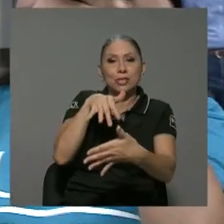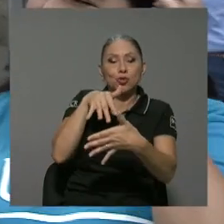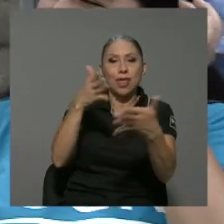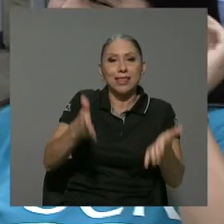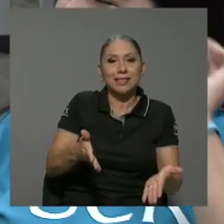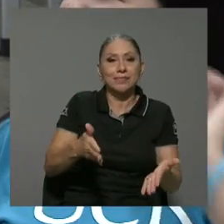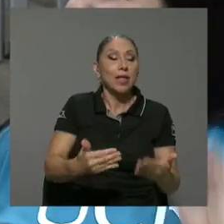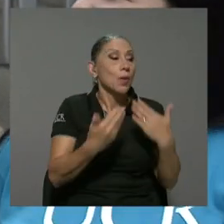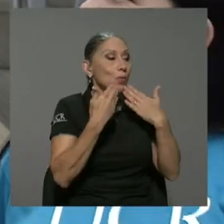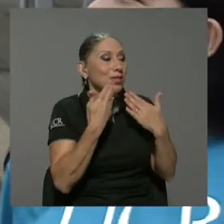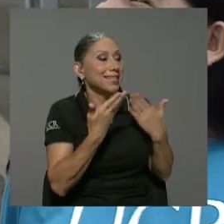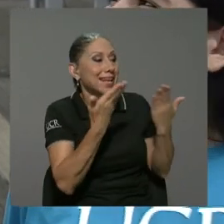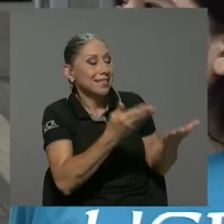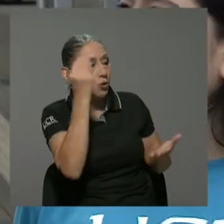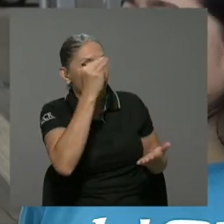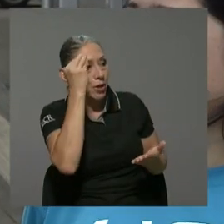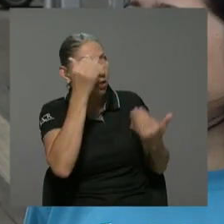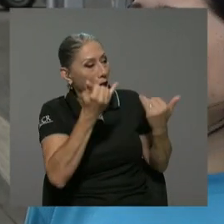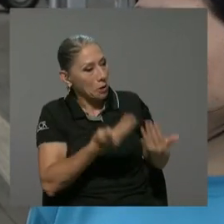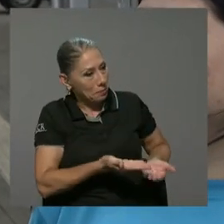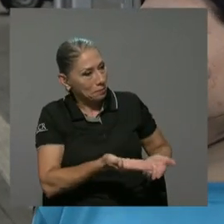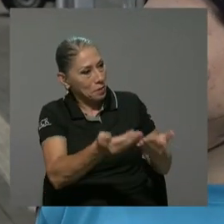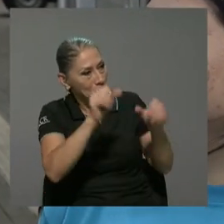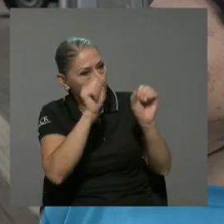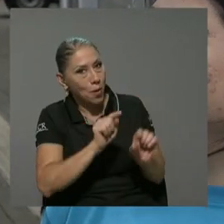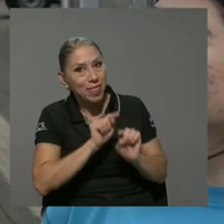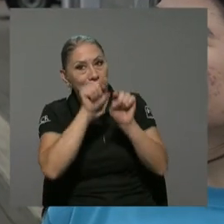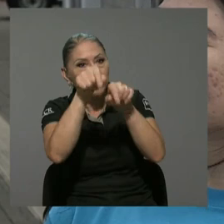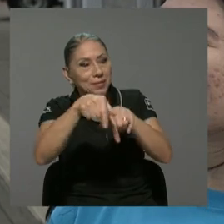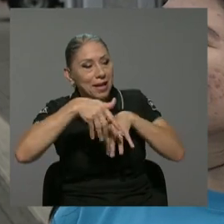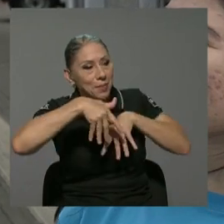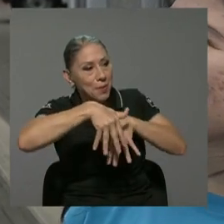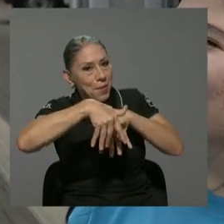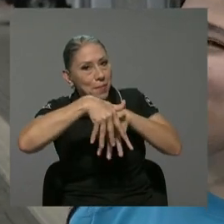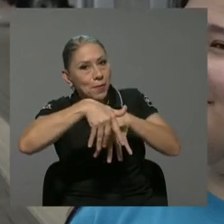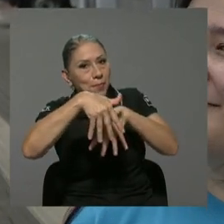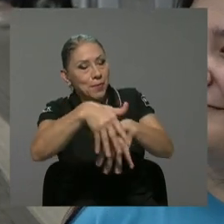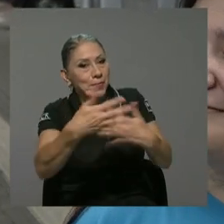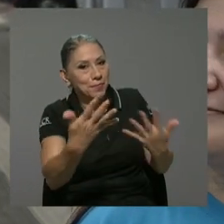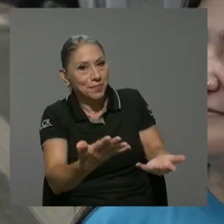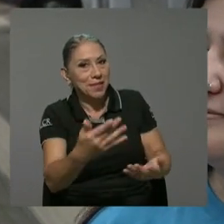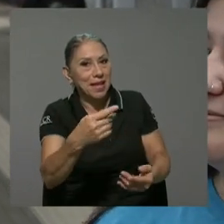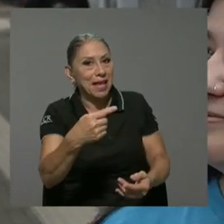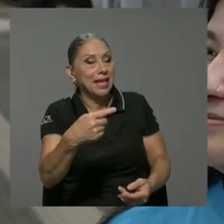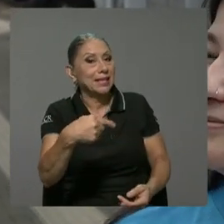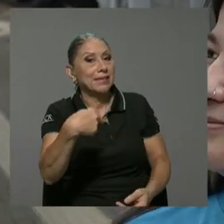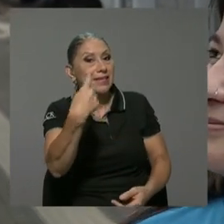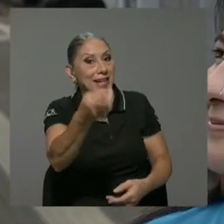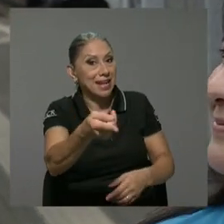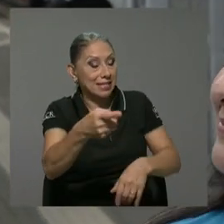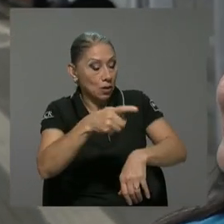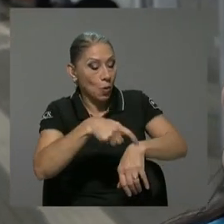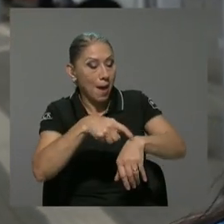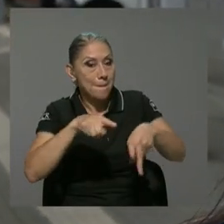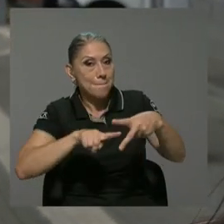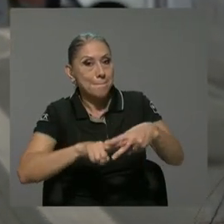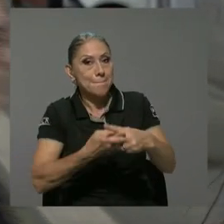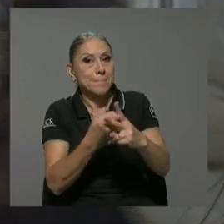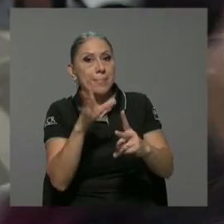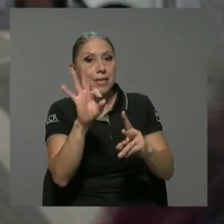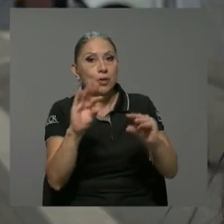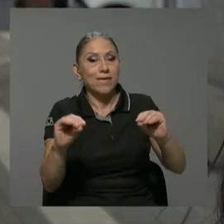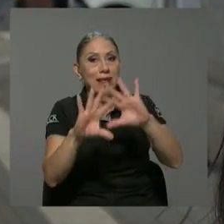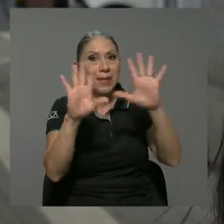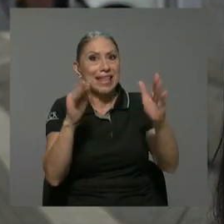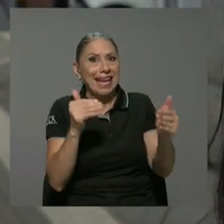tus impresiones. Vamos a dejarte para que puedas integrarte a la manifestación que se va a estar realizando a partir de las 9 de la mañana,